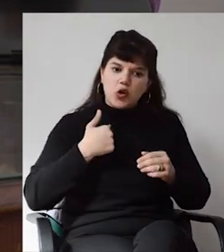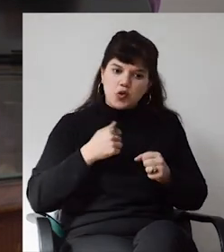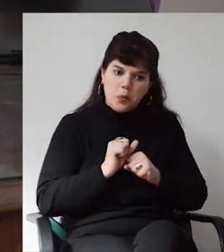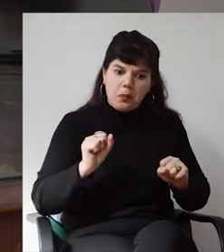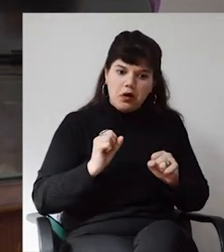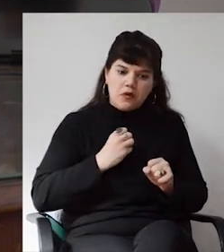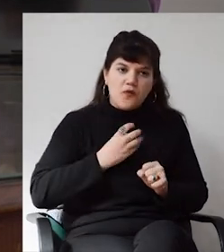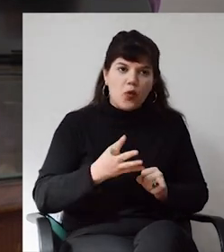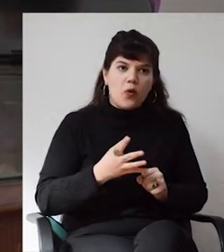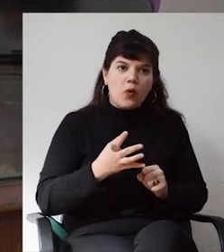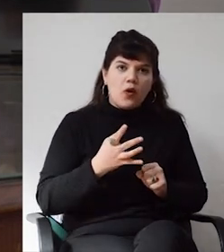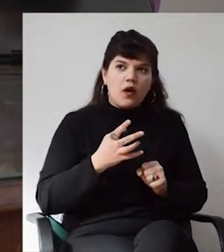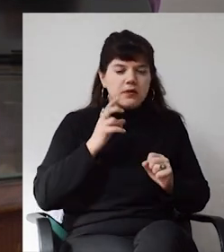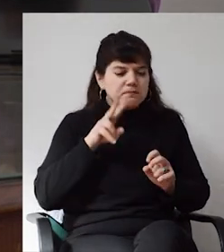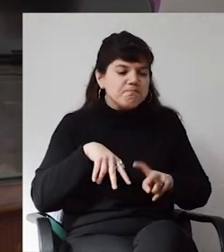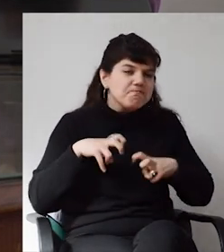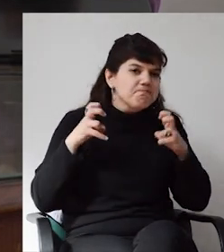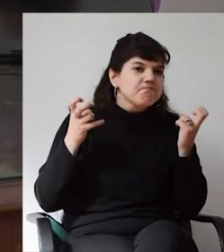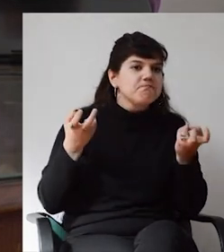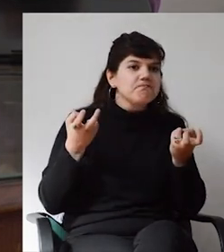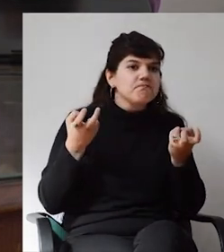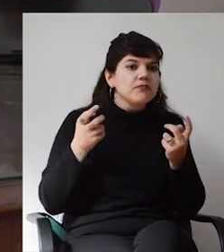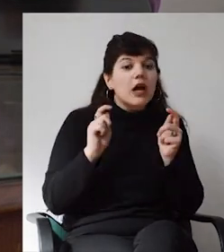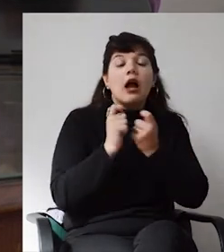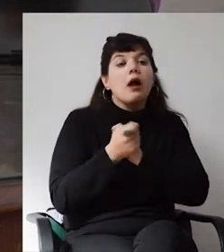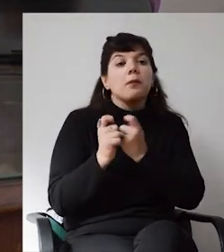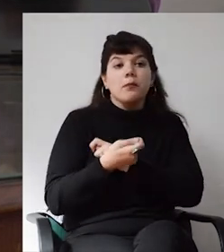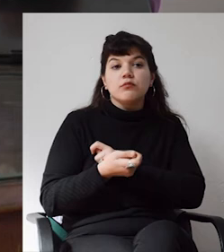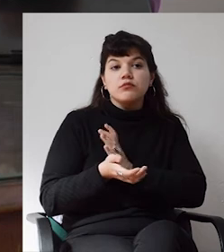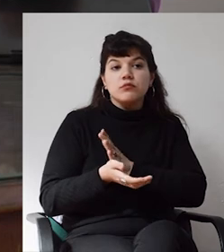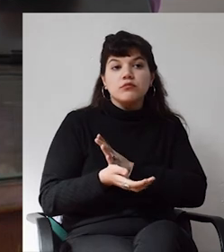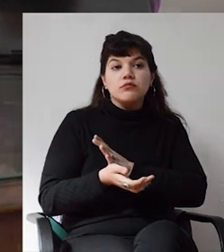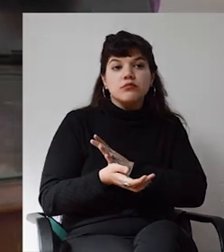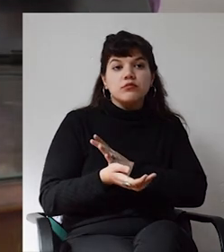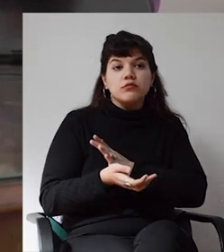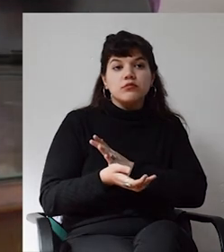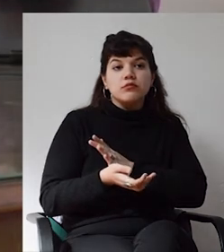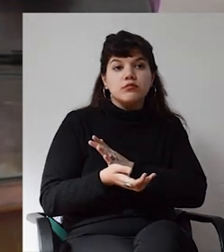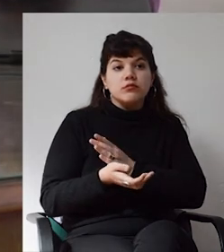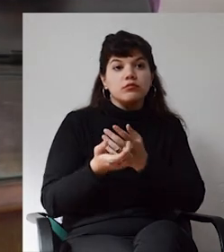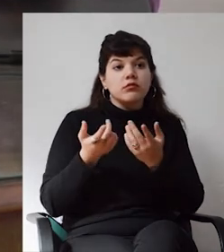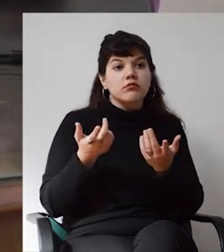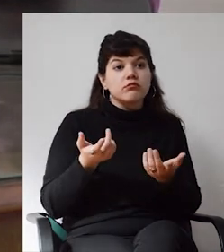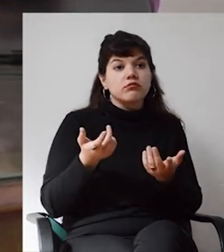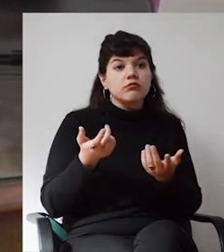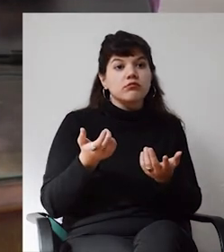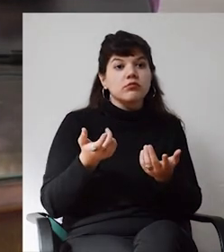estemos dispuestos a explorar cambios.